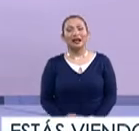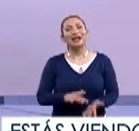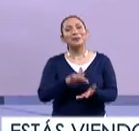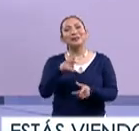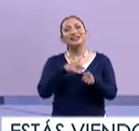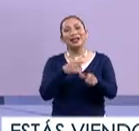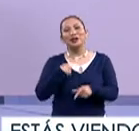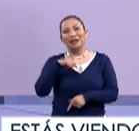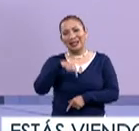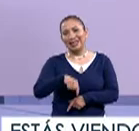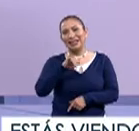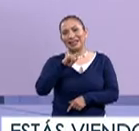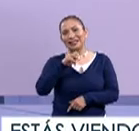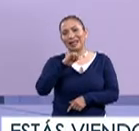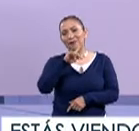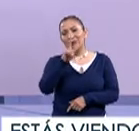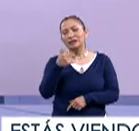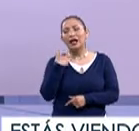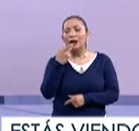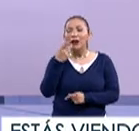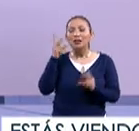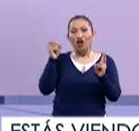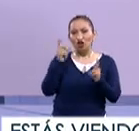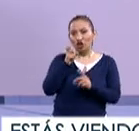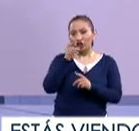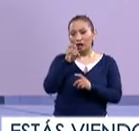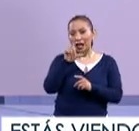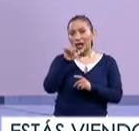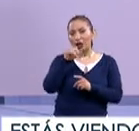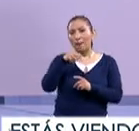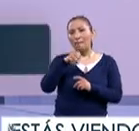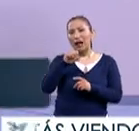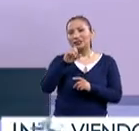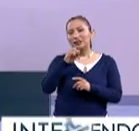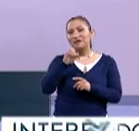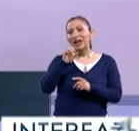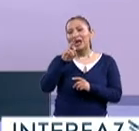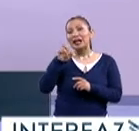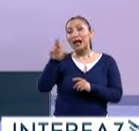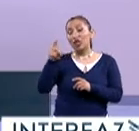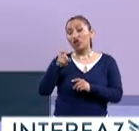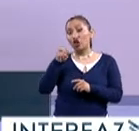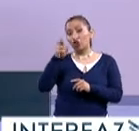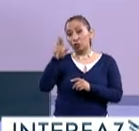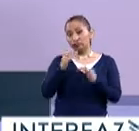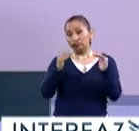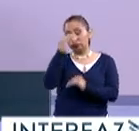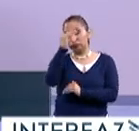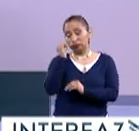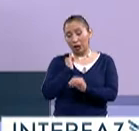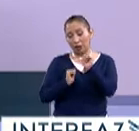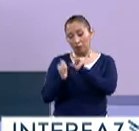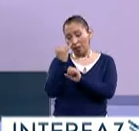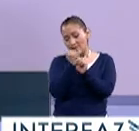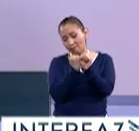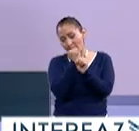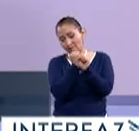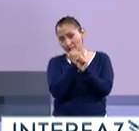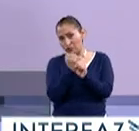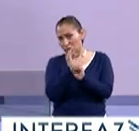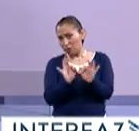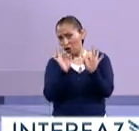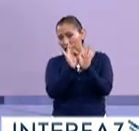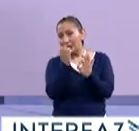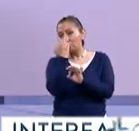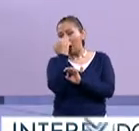Gracias por continuar con nosotros en Interfaz. Estamos platicando con el doctor Helio Masferrer Can. Él es doctor en antropología y profesor investigador emérito de la